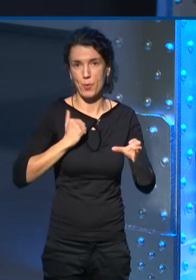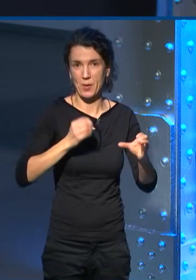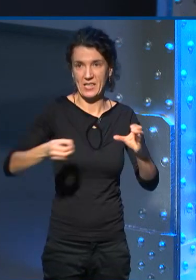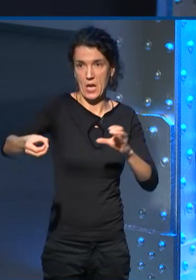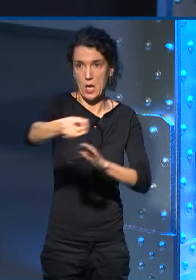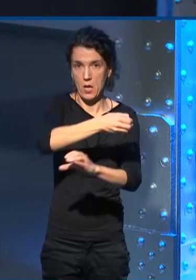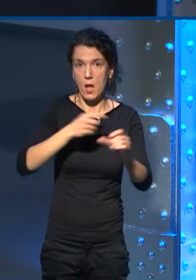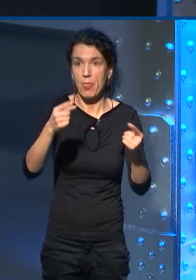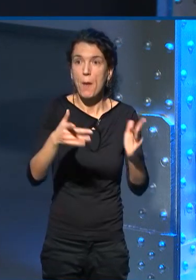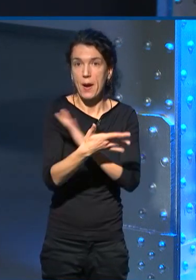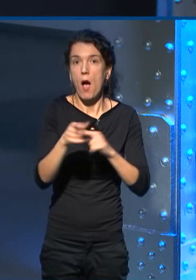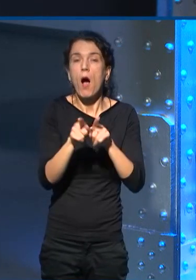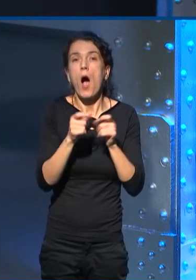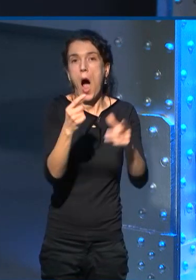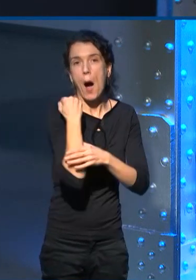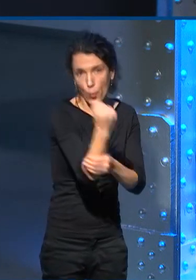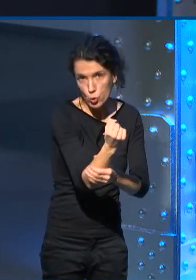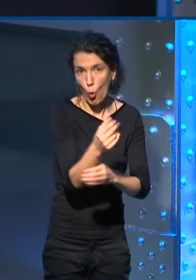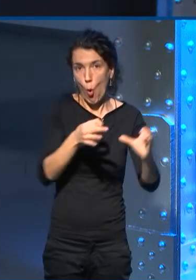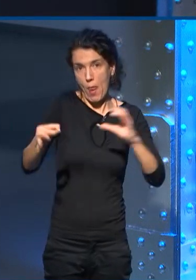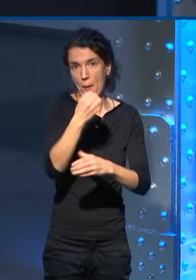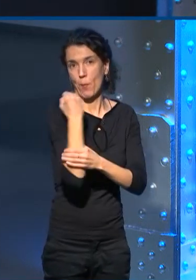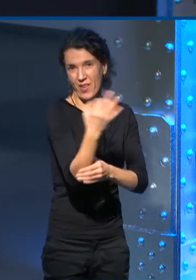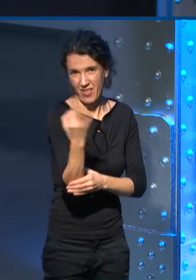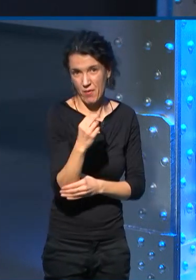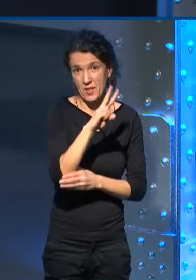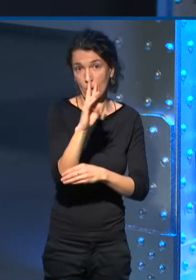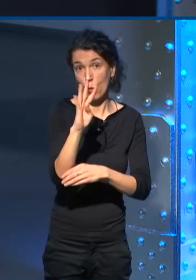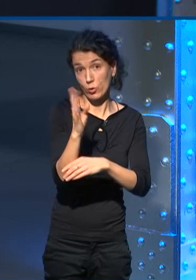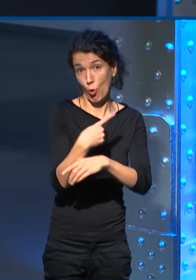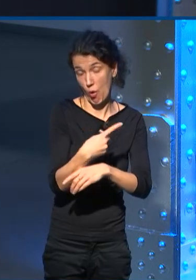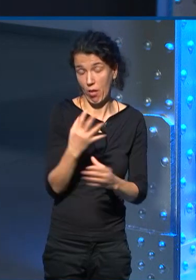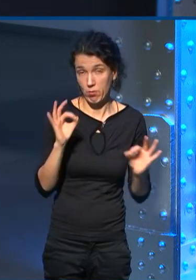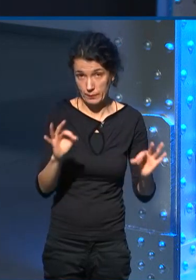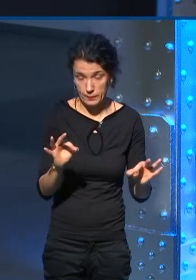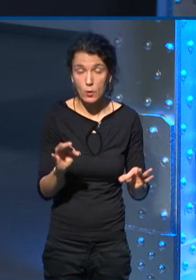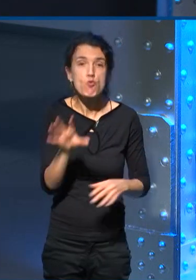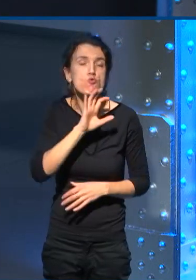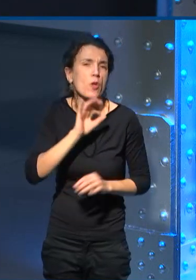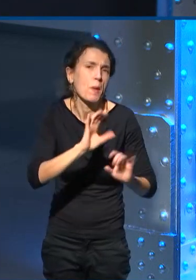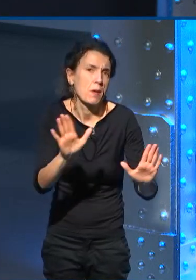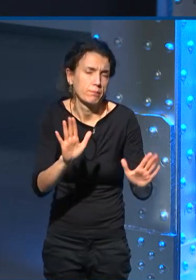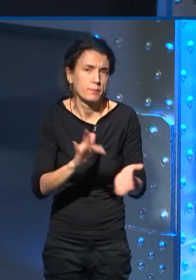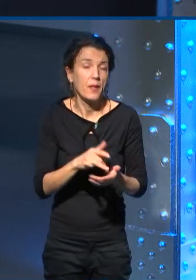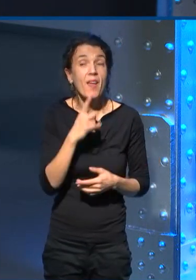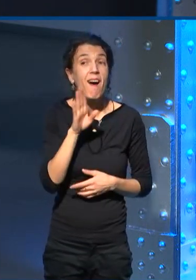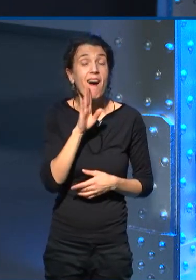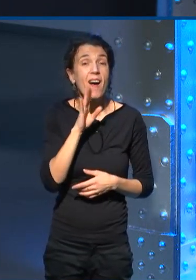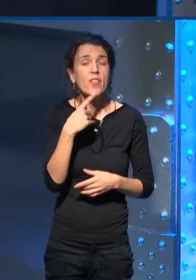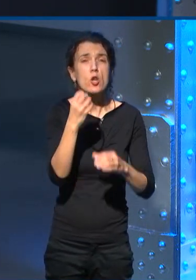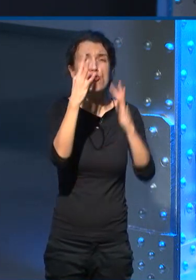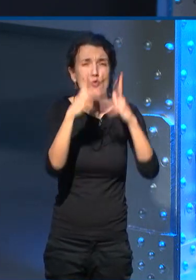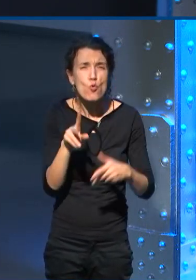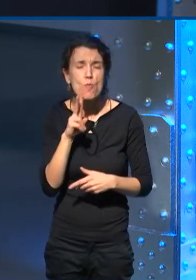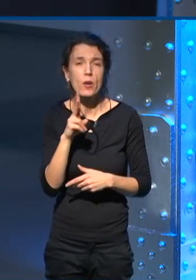que darle servicio a estas naves 24 horas al día. Y como curiosidad, obviamente no se queden ciegos mirando los numeritos,